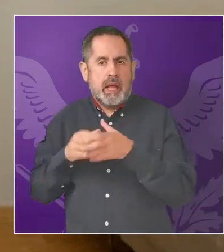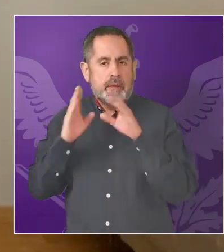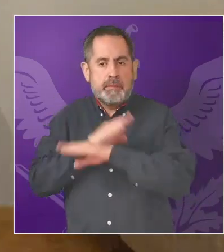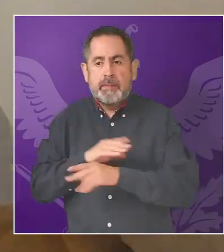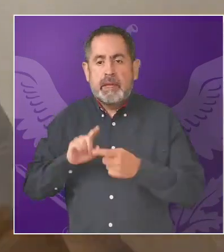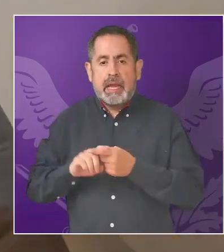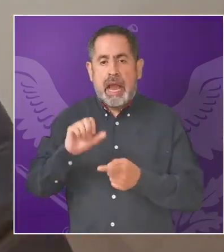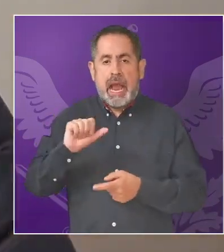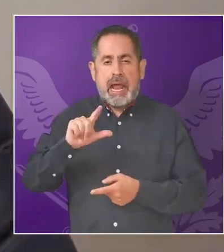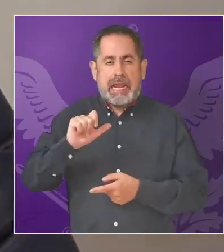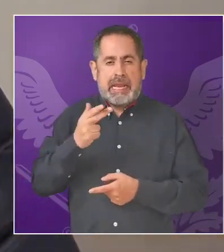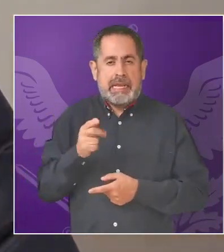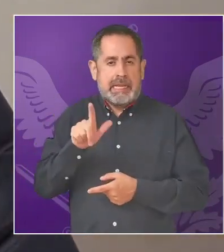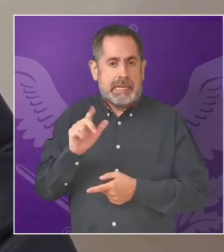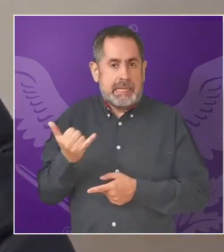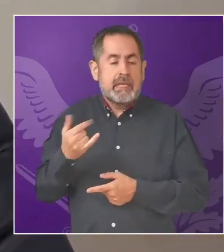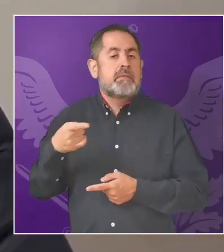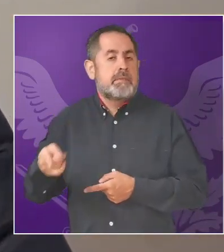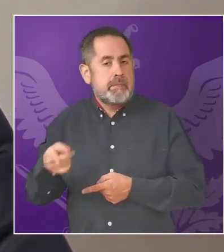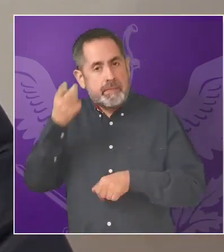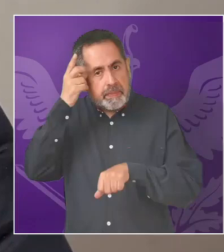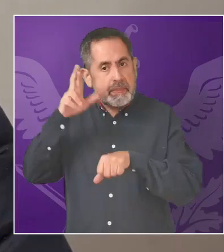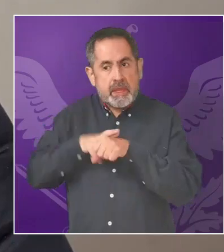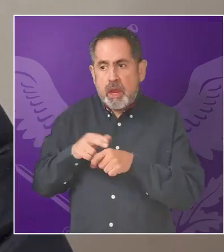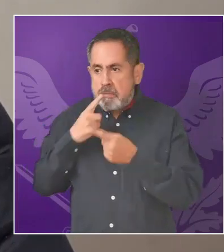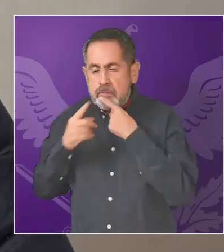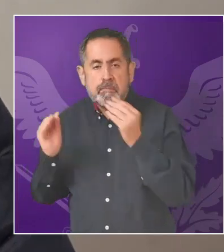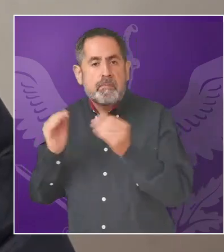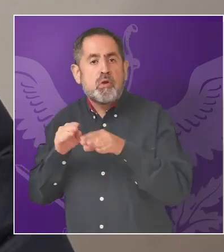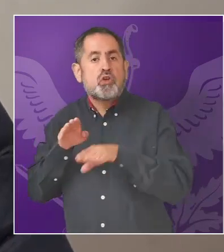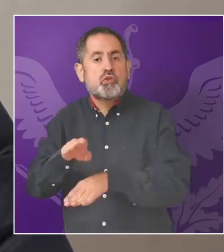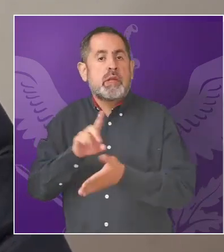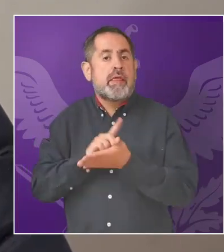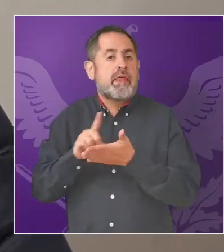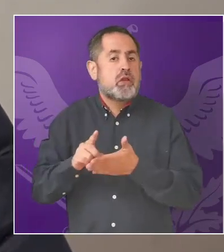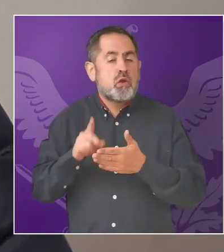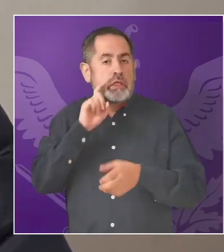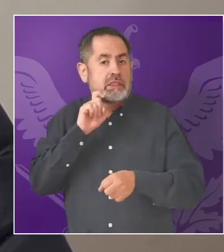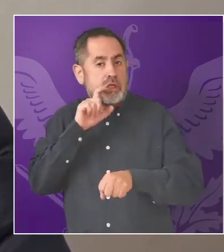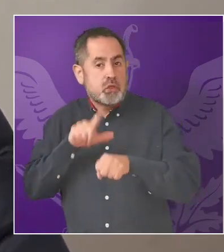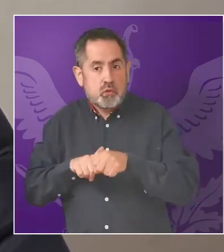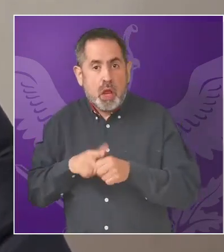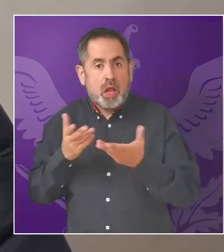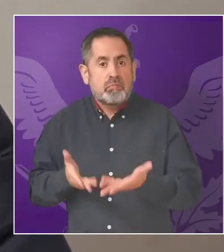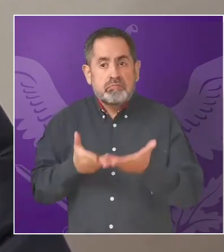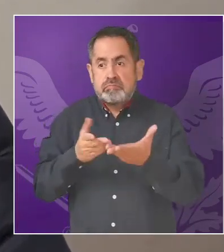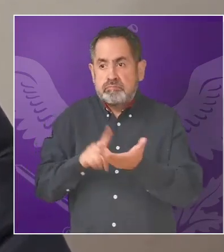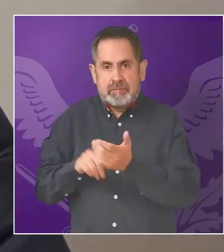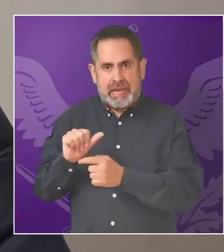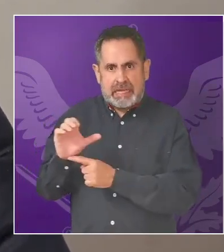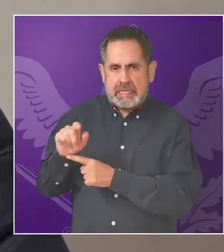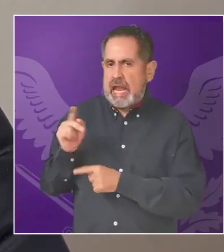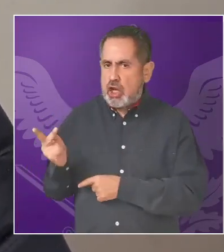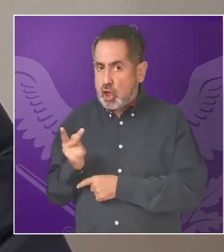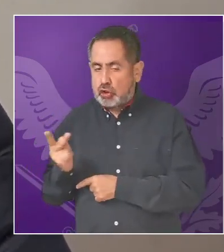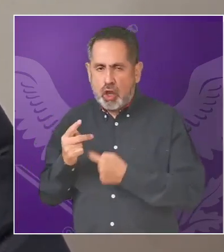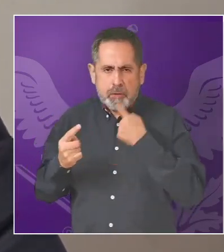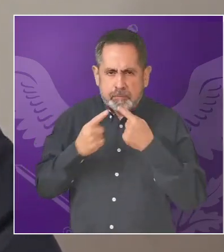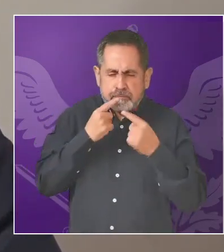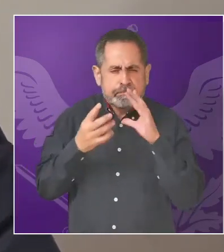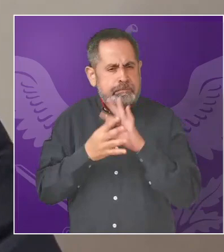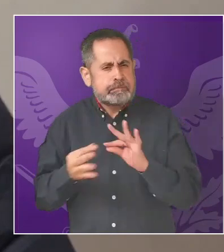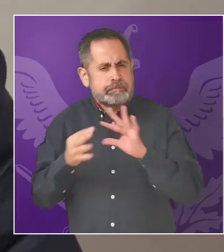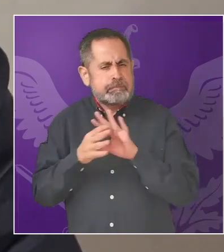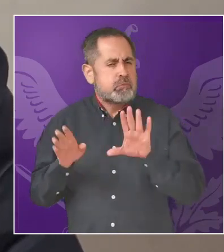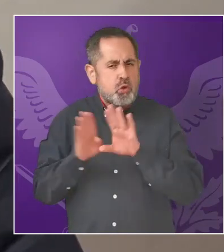Internacional, y Alelí Ordóñez Rodríguez, directora de Litigio Estratégico en Derechos Sexuales y Reproductivos, LEDESER AC,